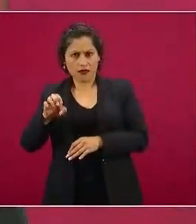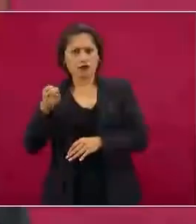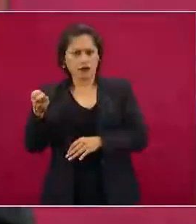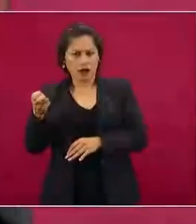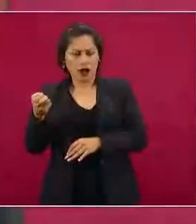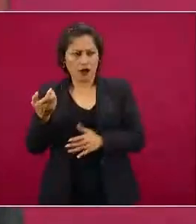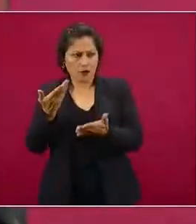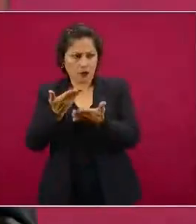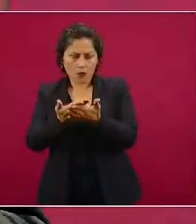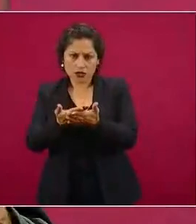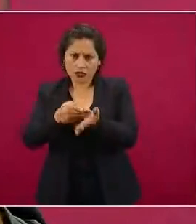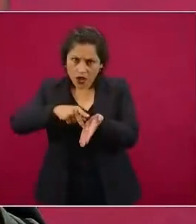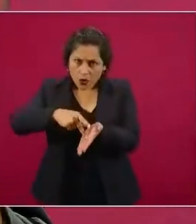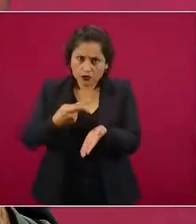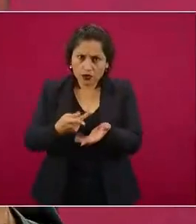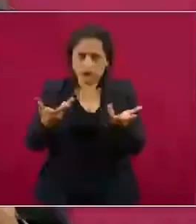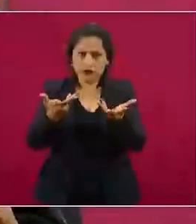porque